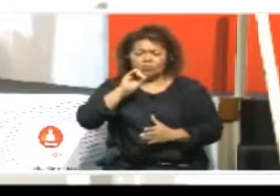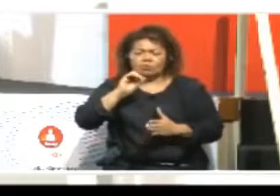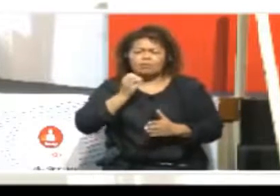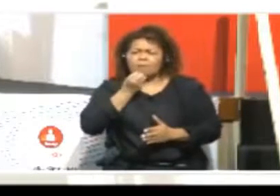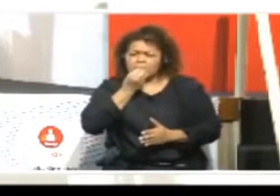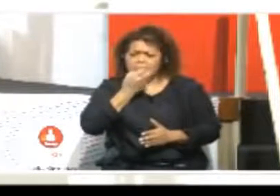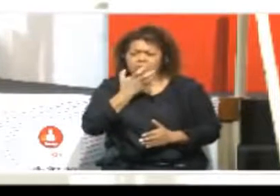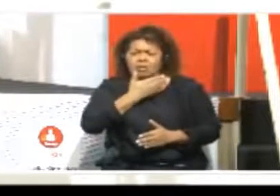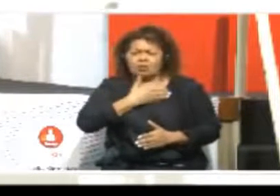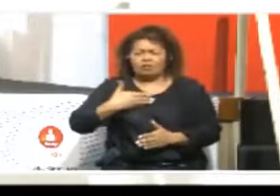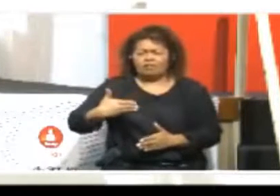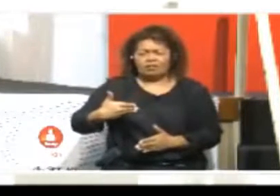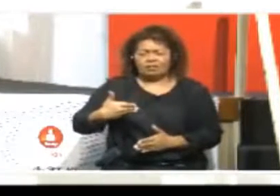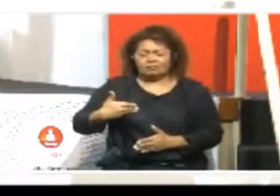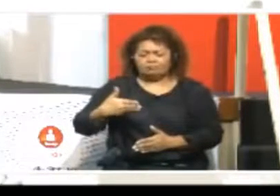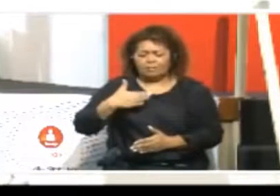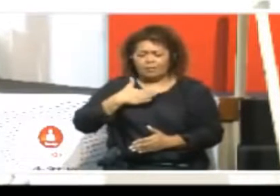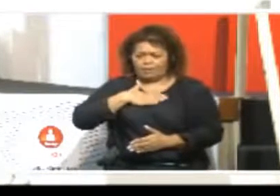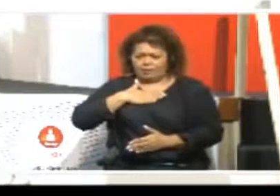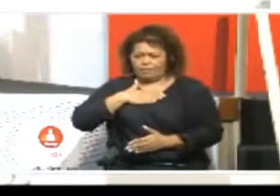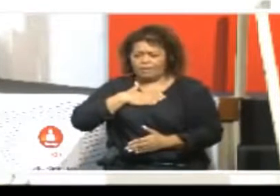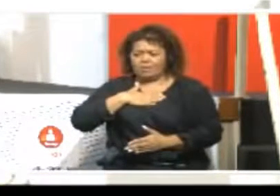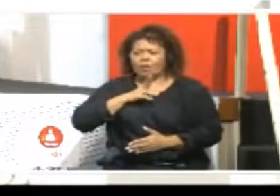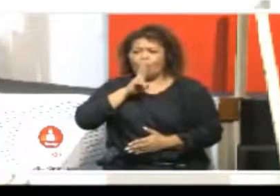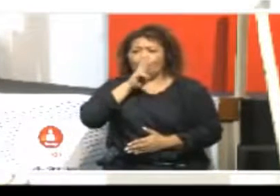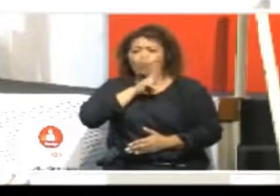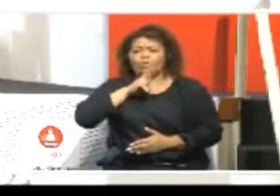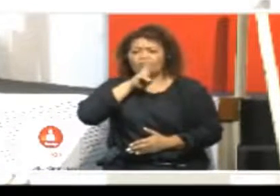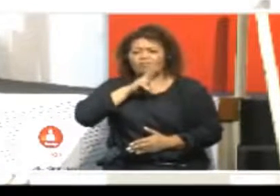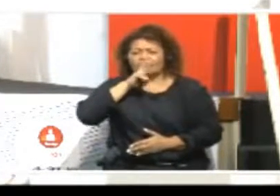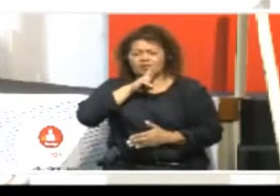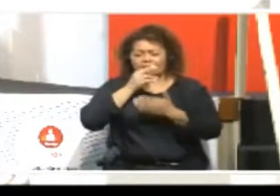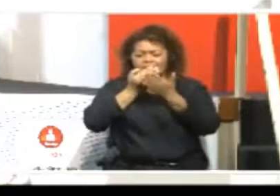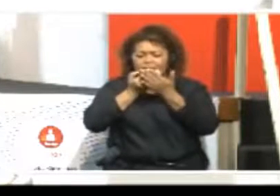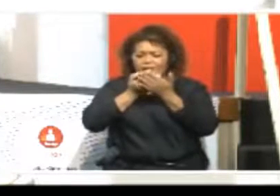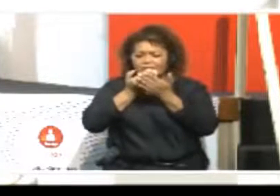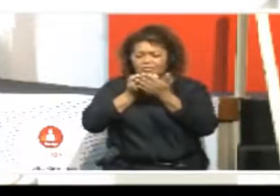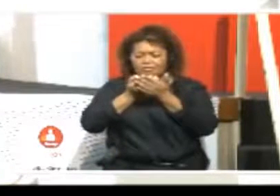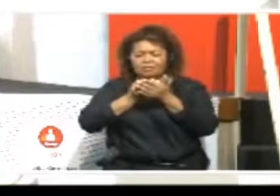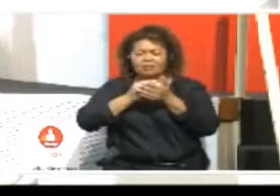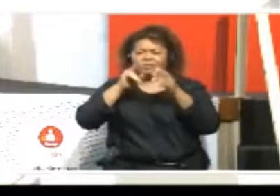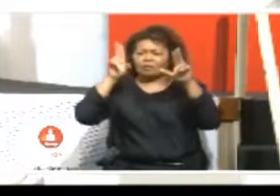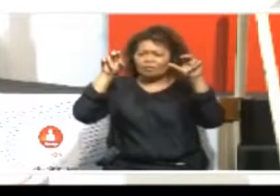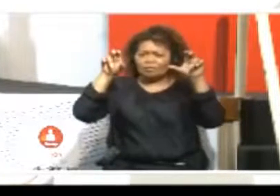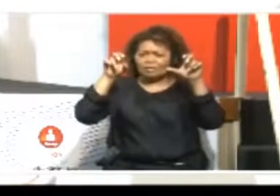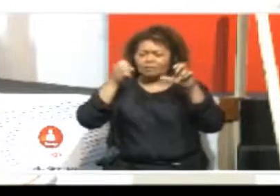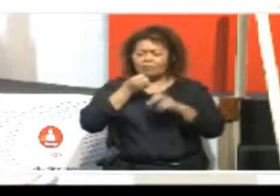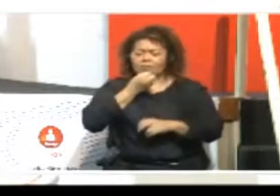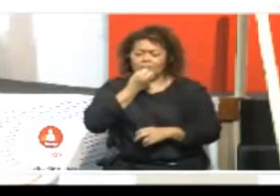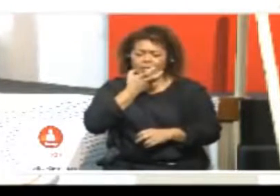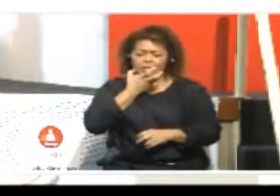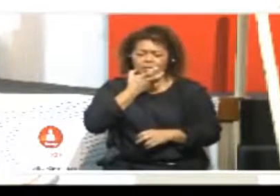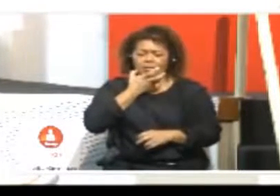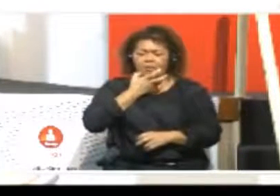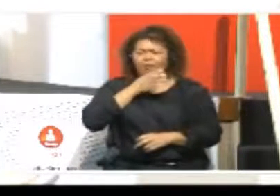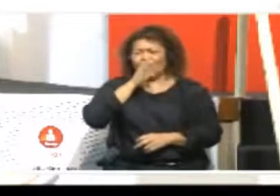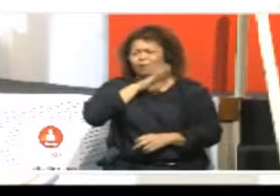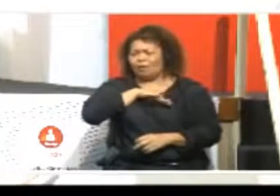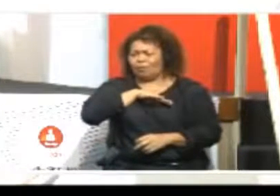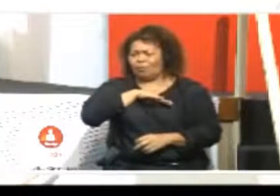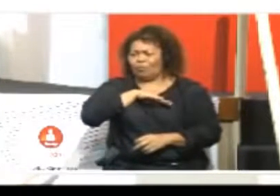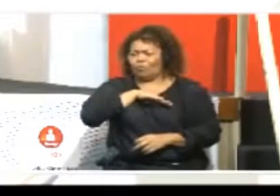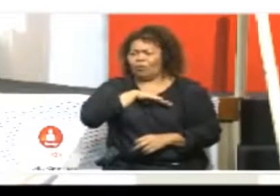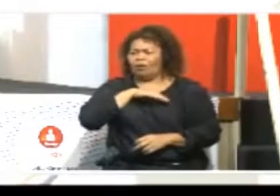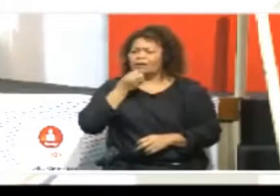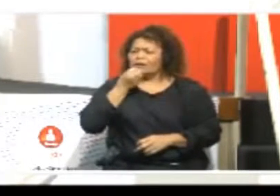siempre tratamos de evitar el término bien y mal, porque lo que es bueno para mí puede que no sea bueno para